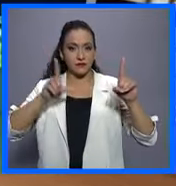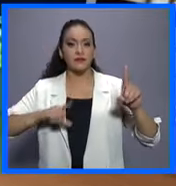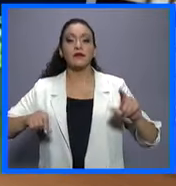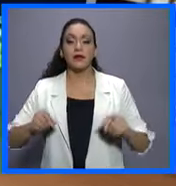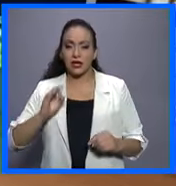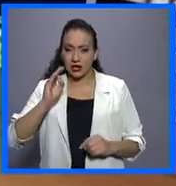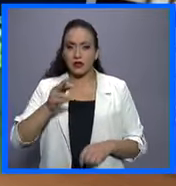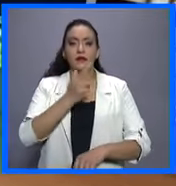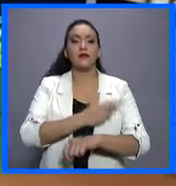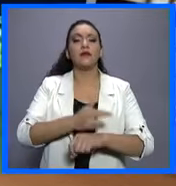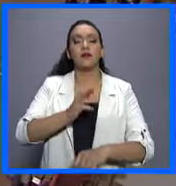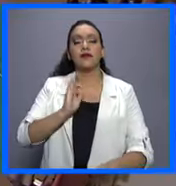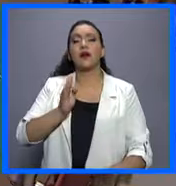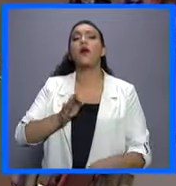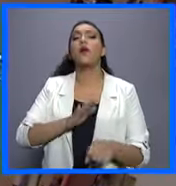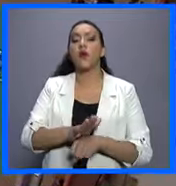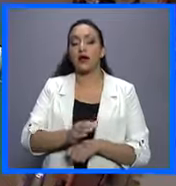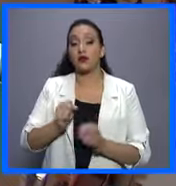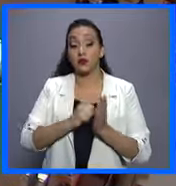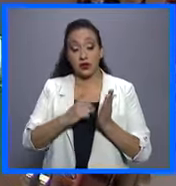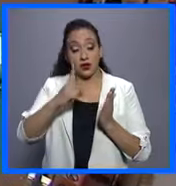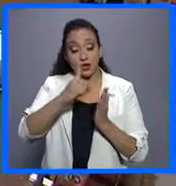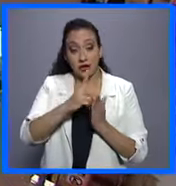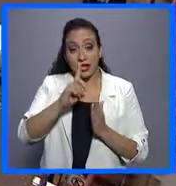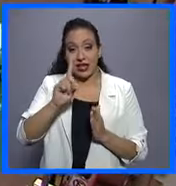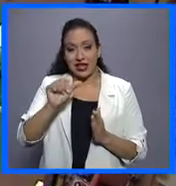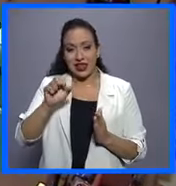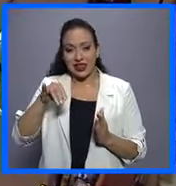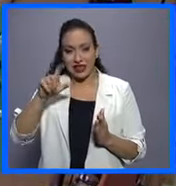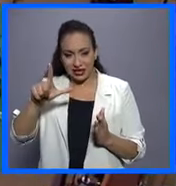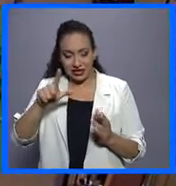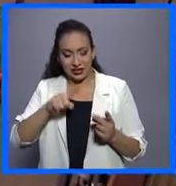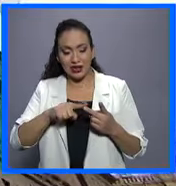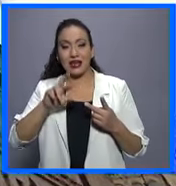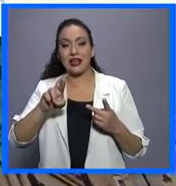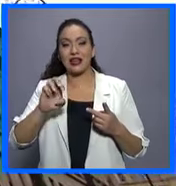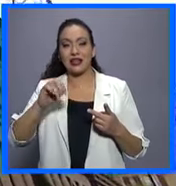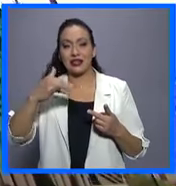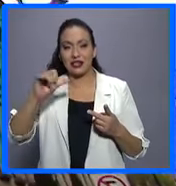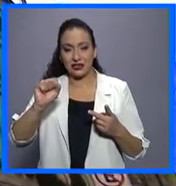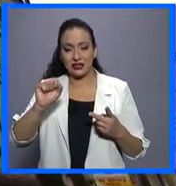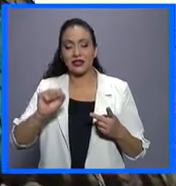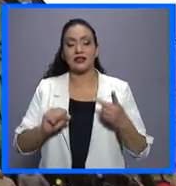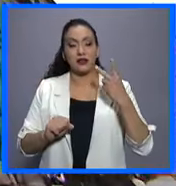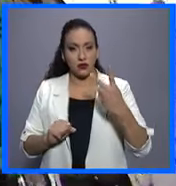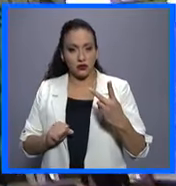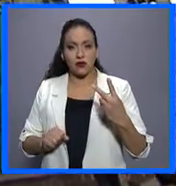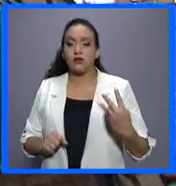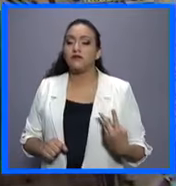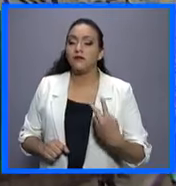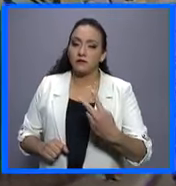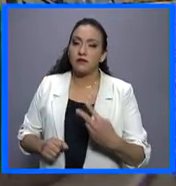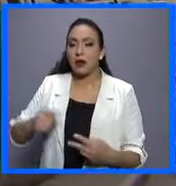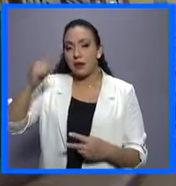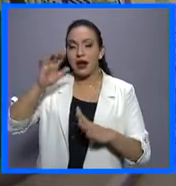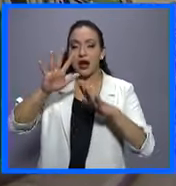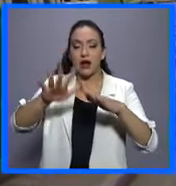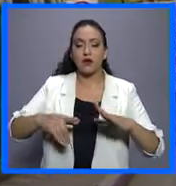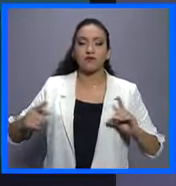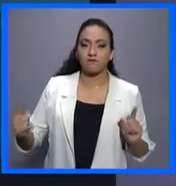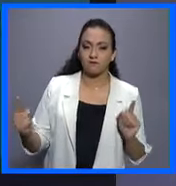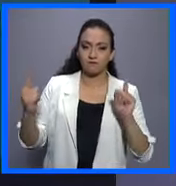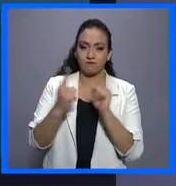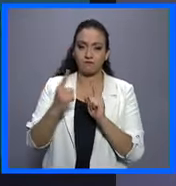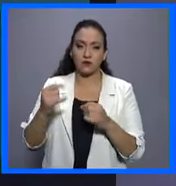a trámite la solicitud que realizaron Daniel García Rodríguez y Reyes Alpizar Ortiz para llevar a cabo una audiencia